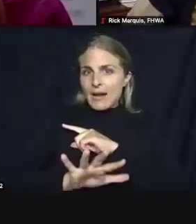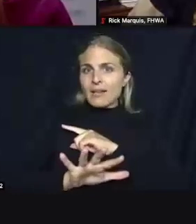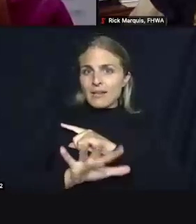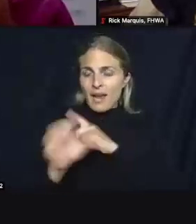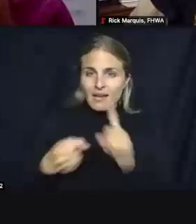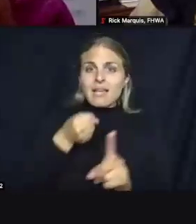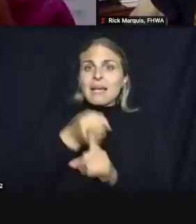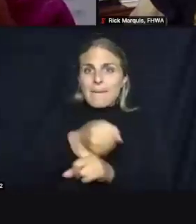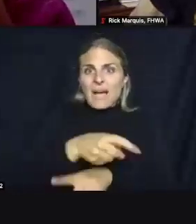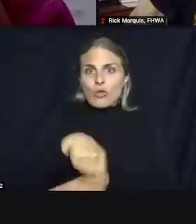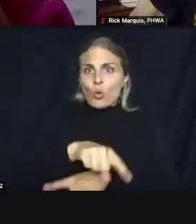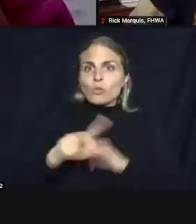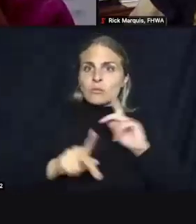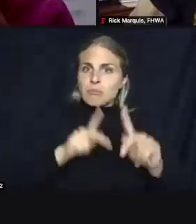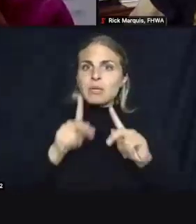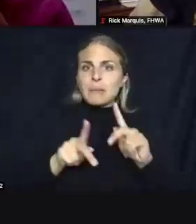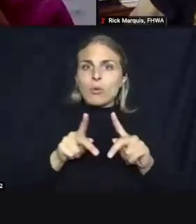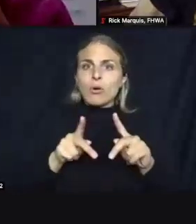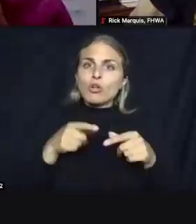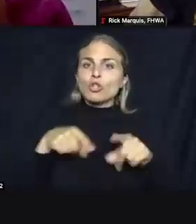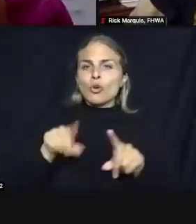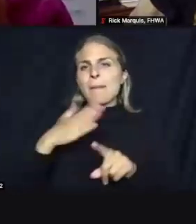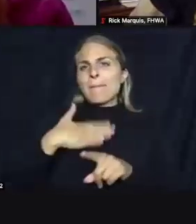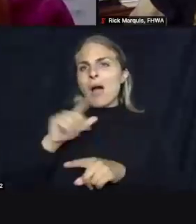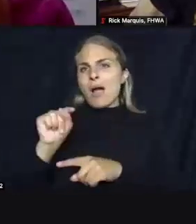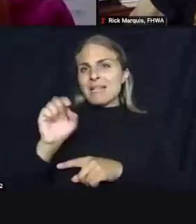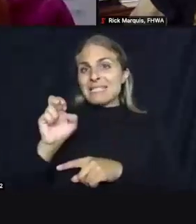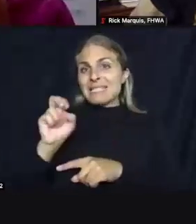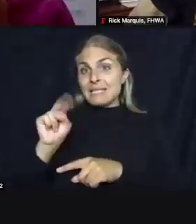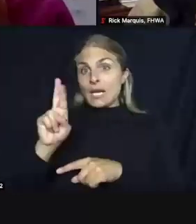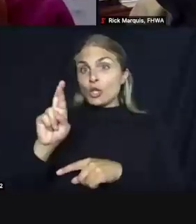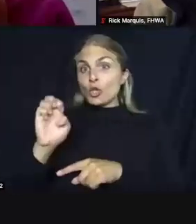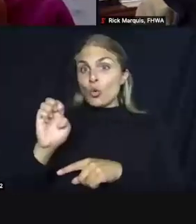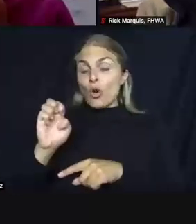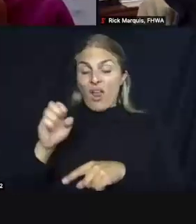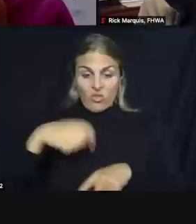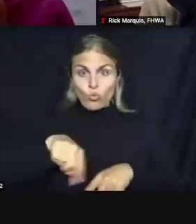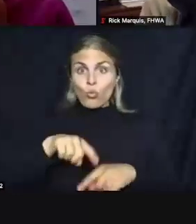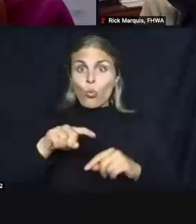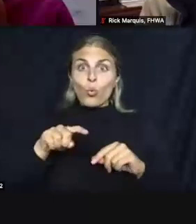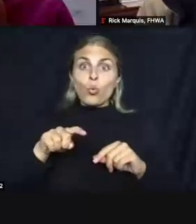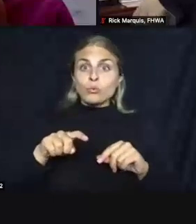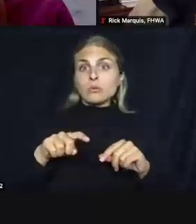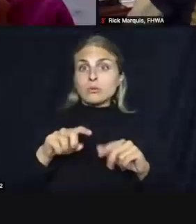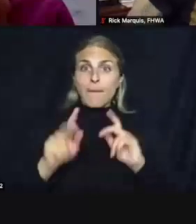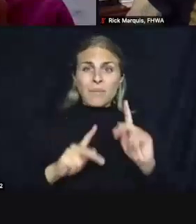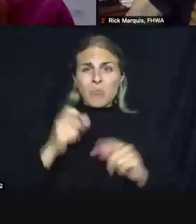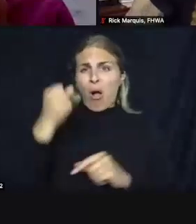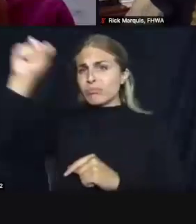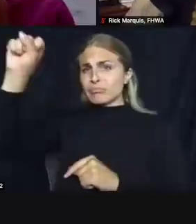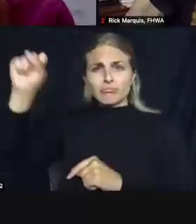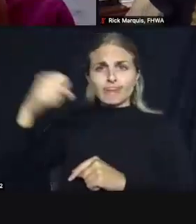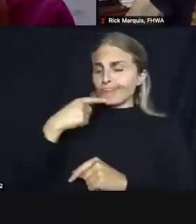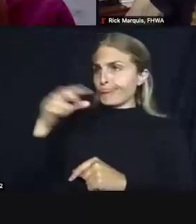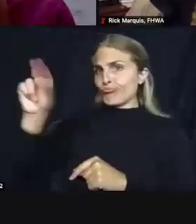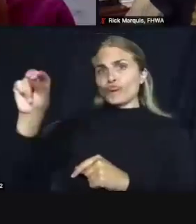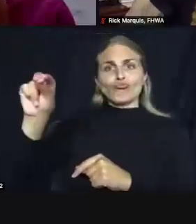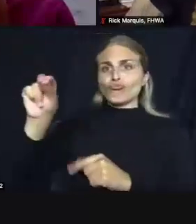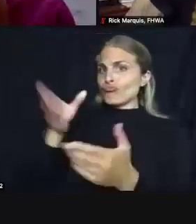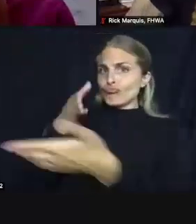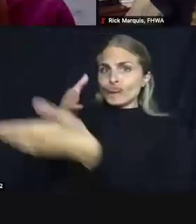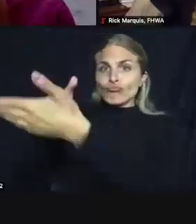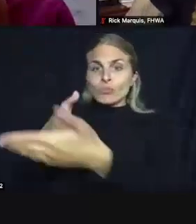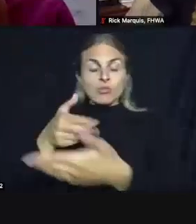eso afectó a esas personas durante mi trabajo allí. La gente se